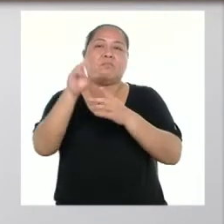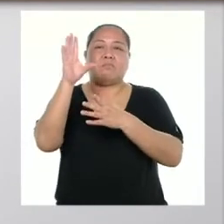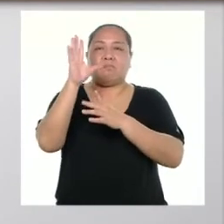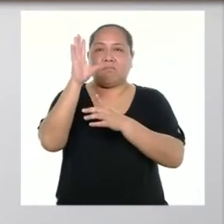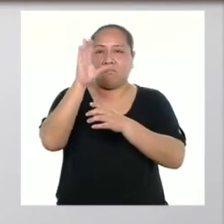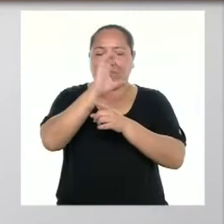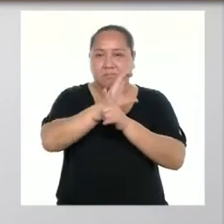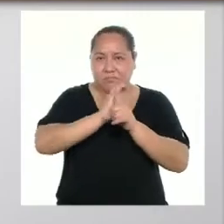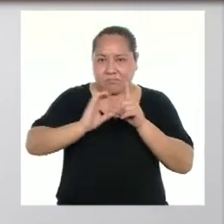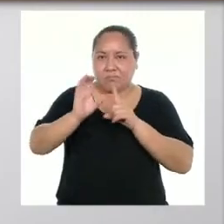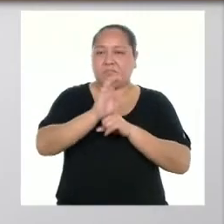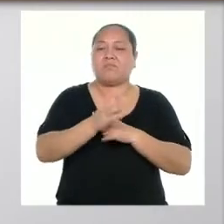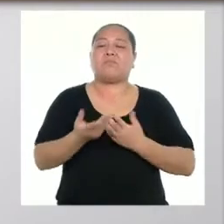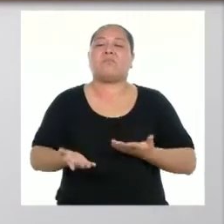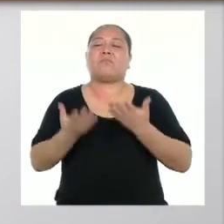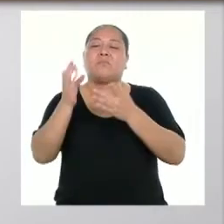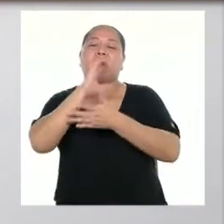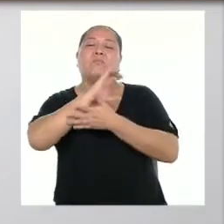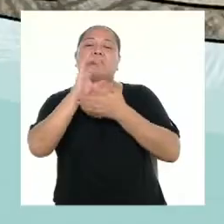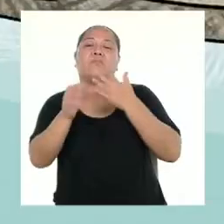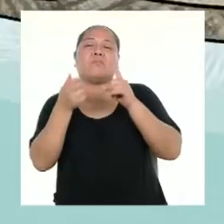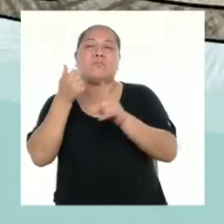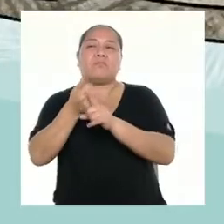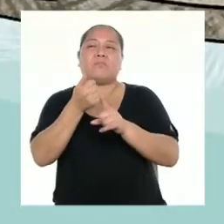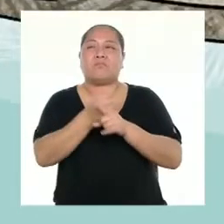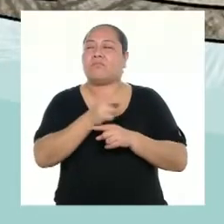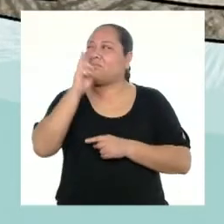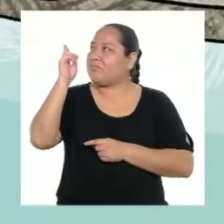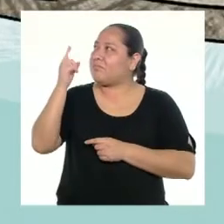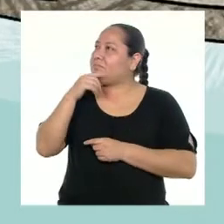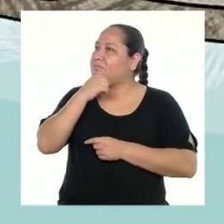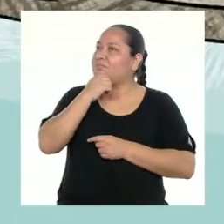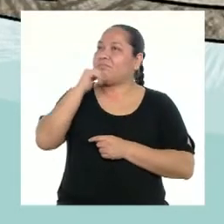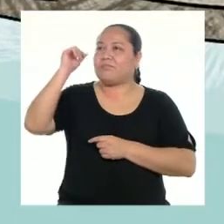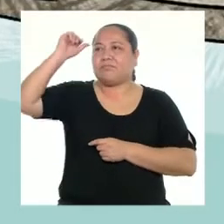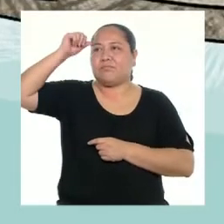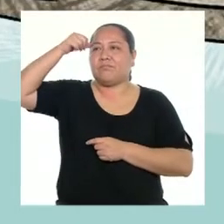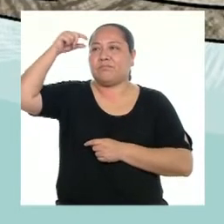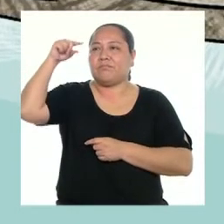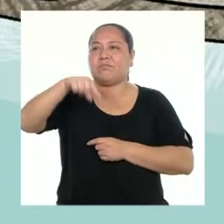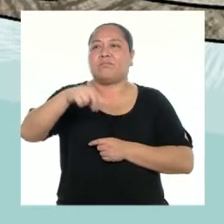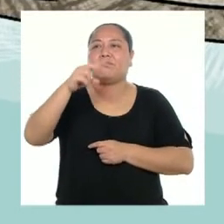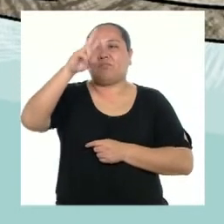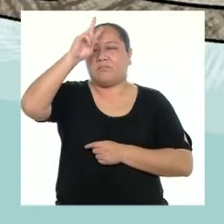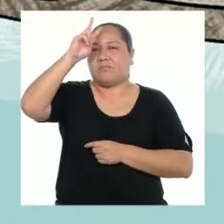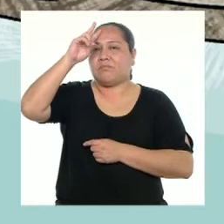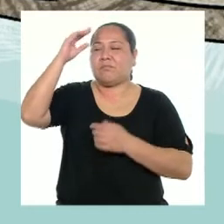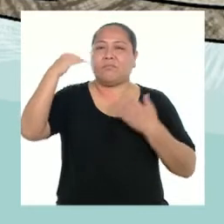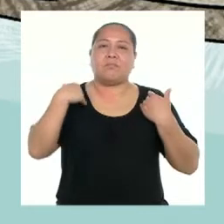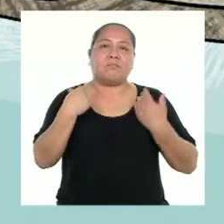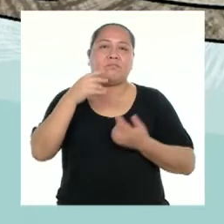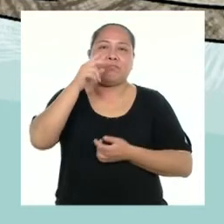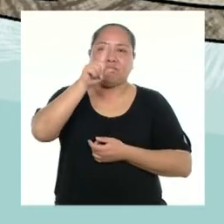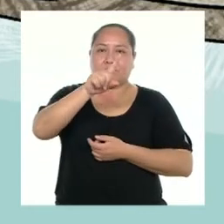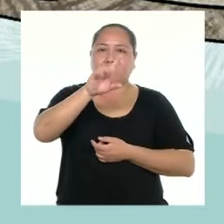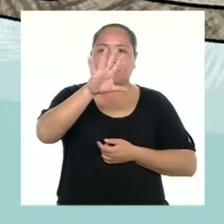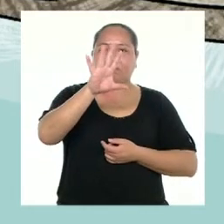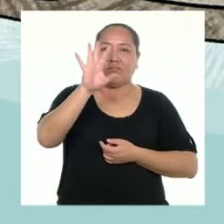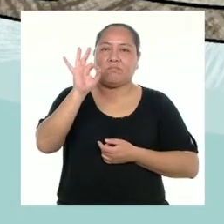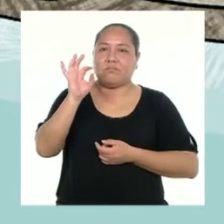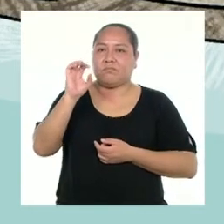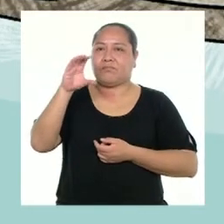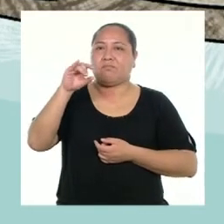les dan características particulares. Profesora, recordemos que en el Perú tenemos 159